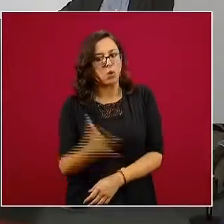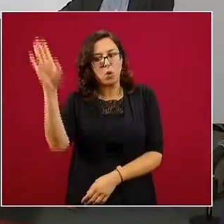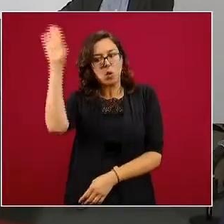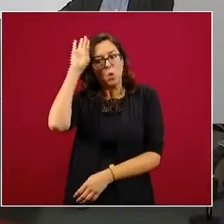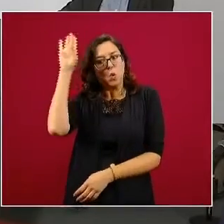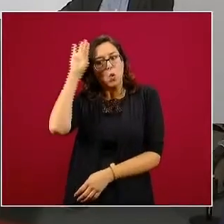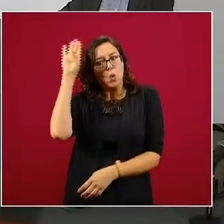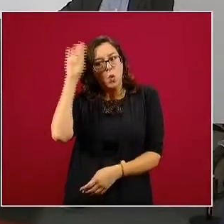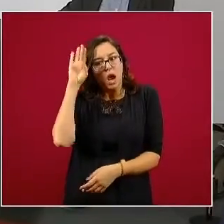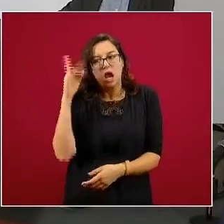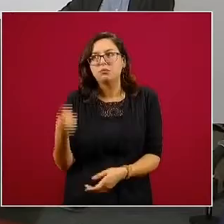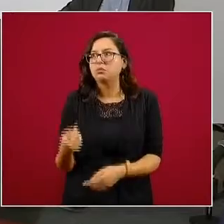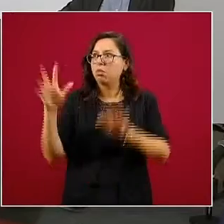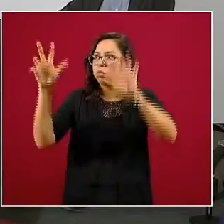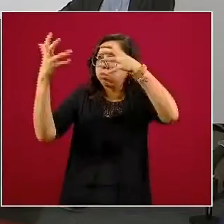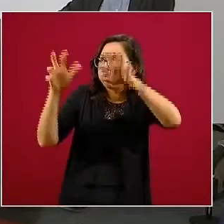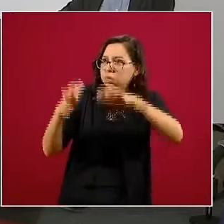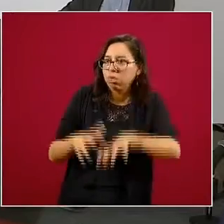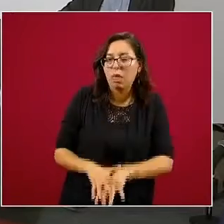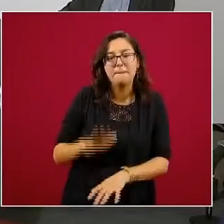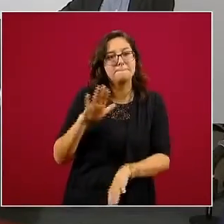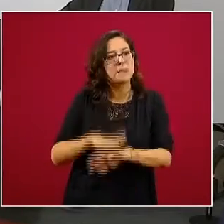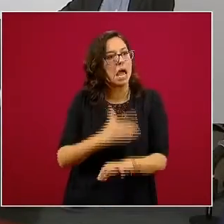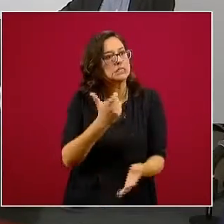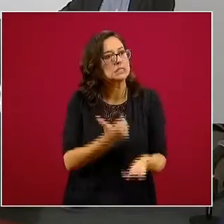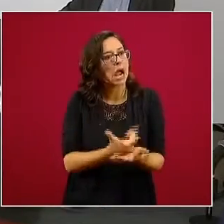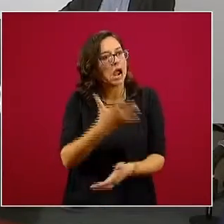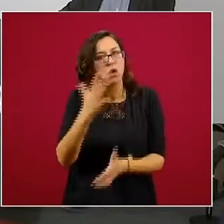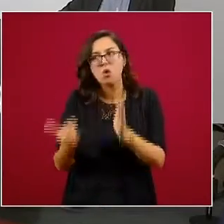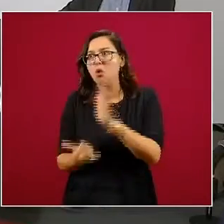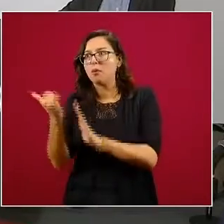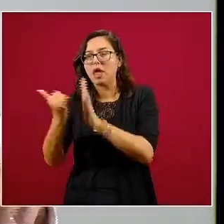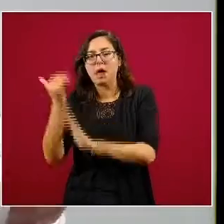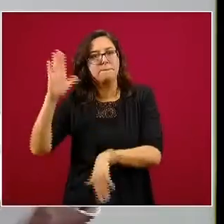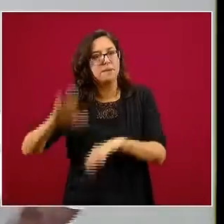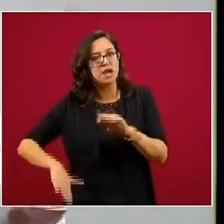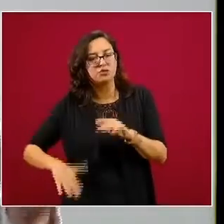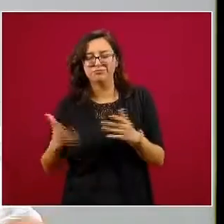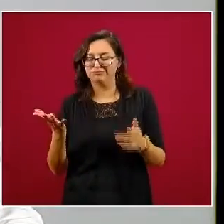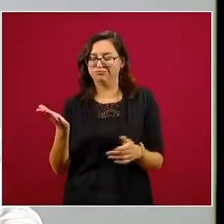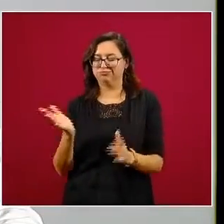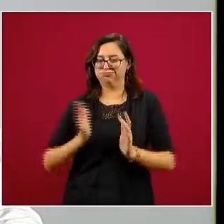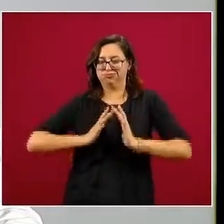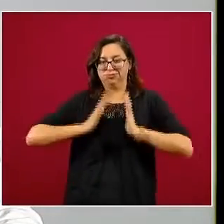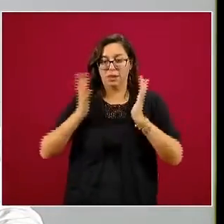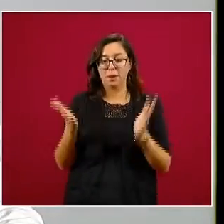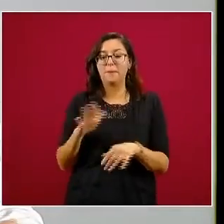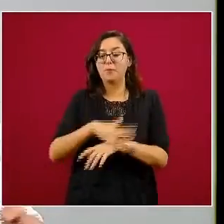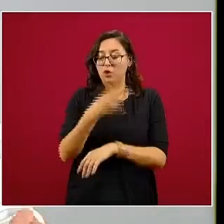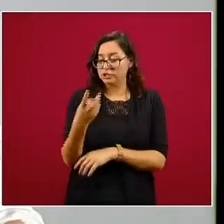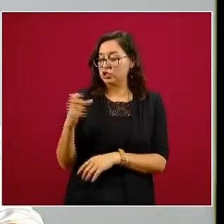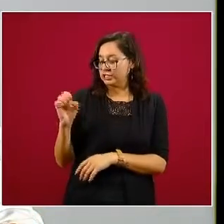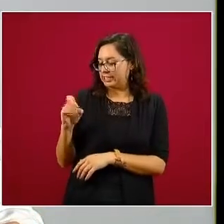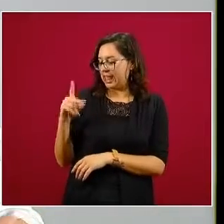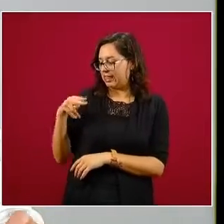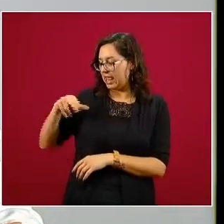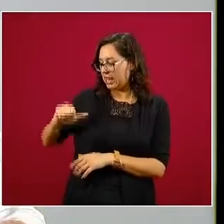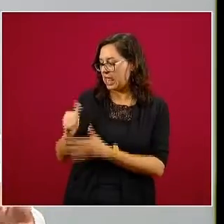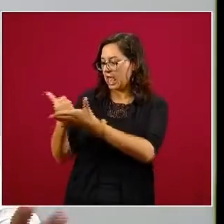que se reactive la economía. La segunda pregunta es cuándo a la Federación va a destinar estos